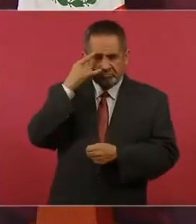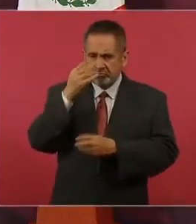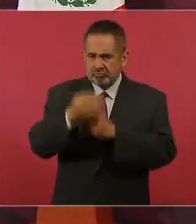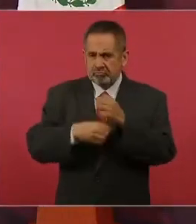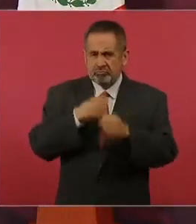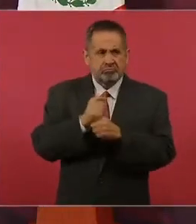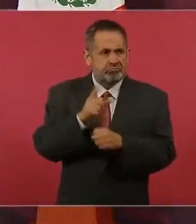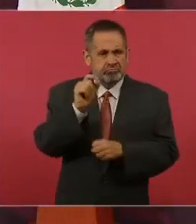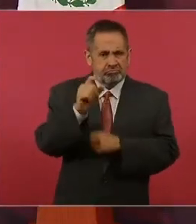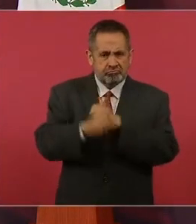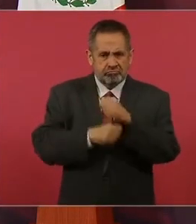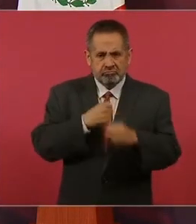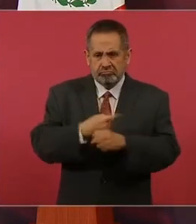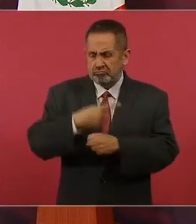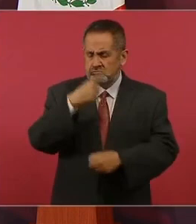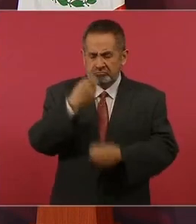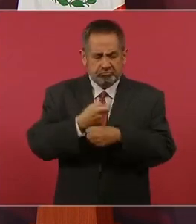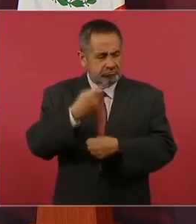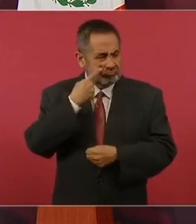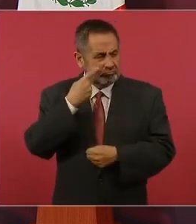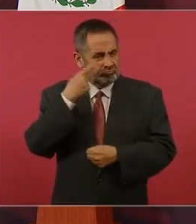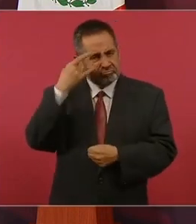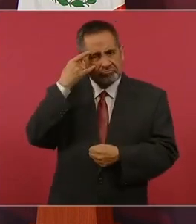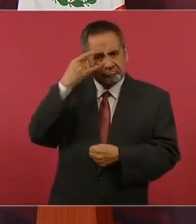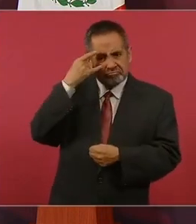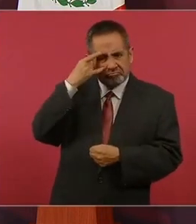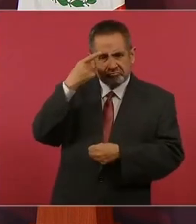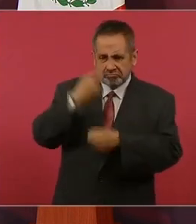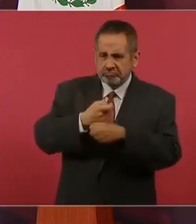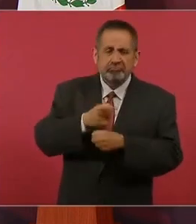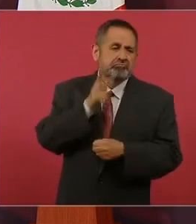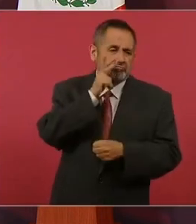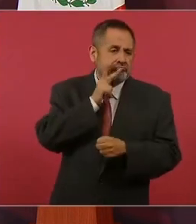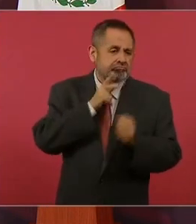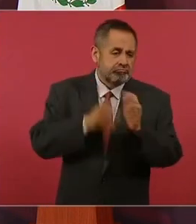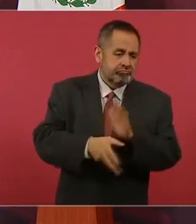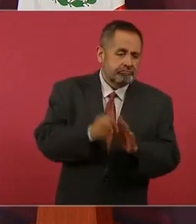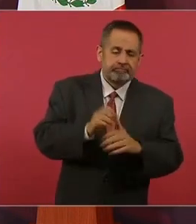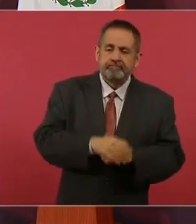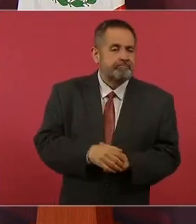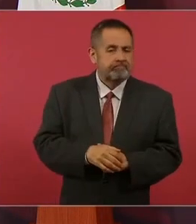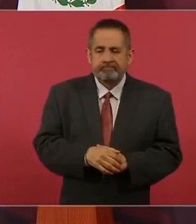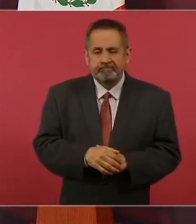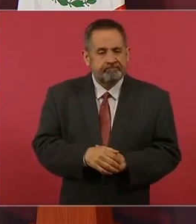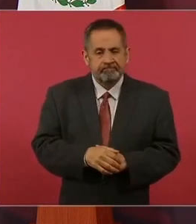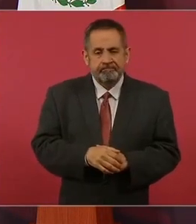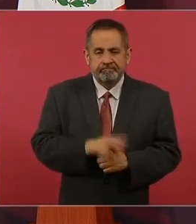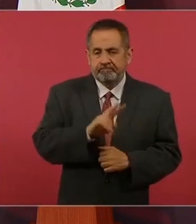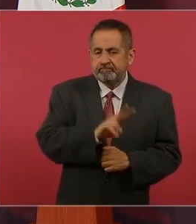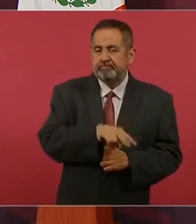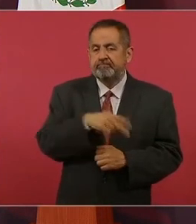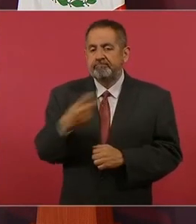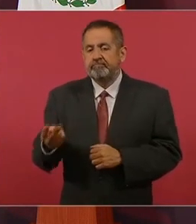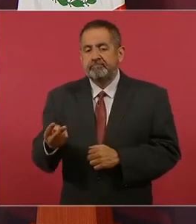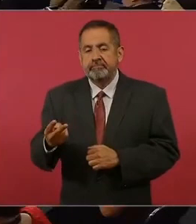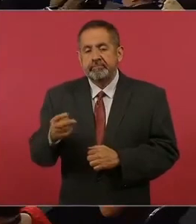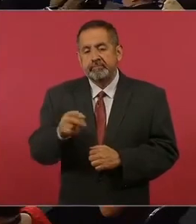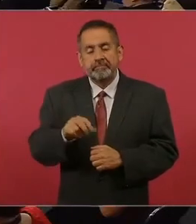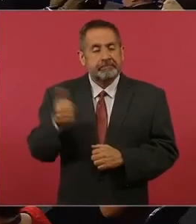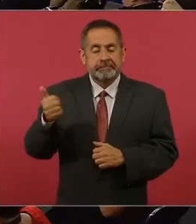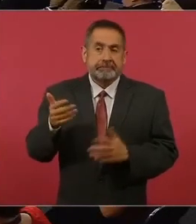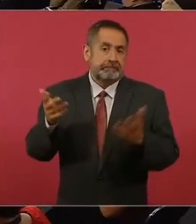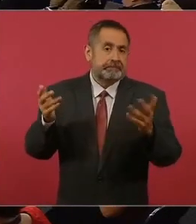durante 20 años de petróleo. Ya regresó a ser, que